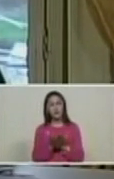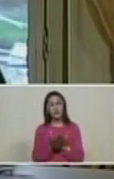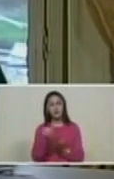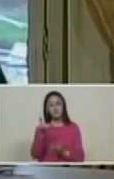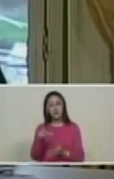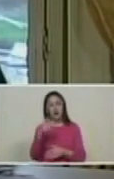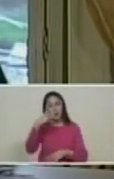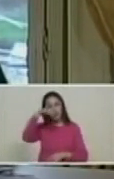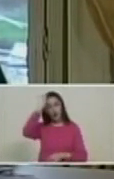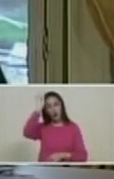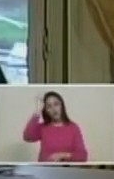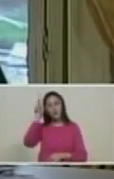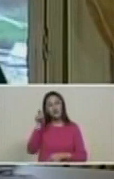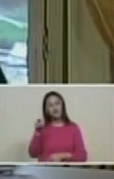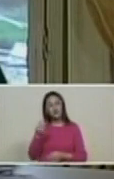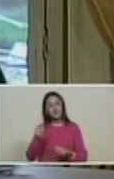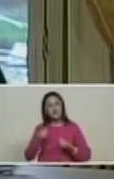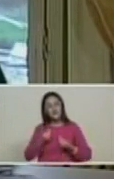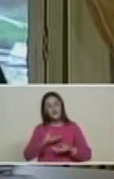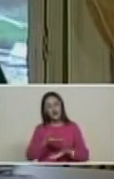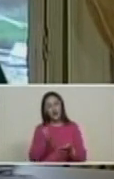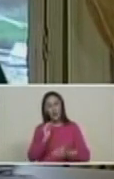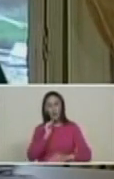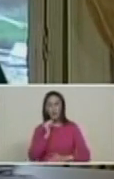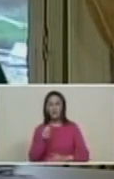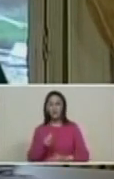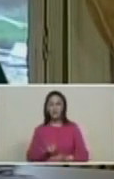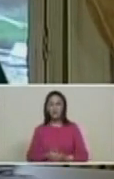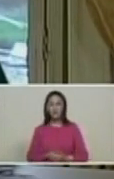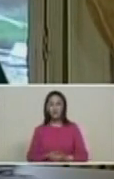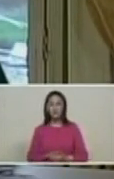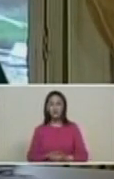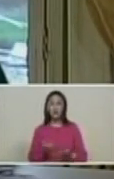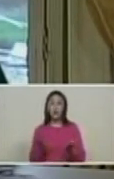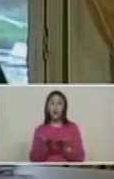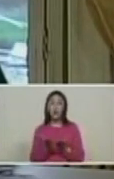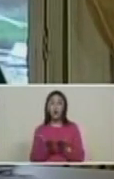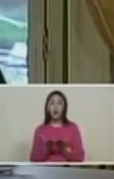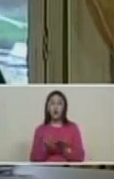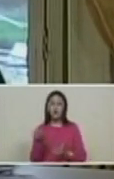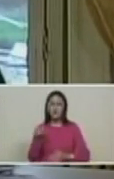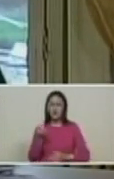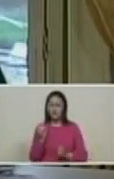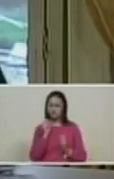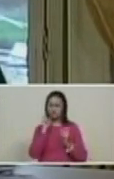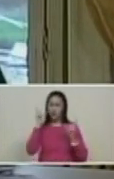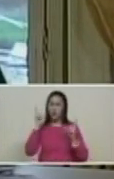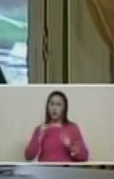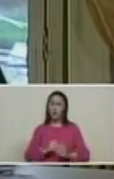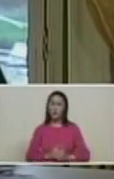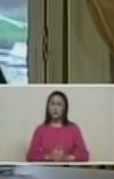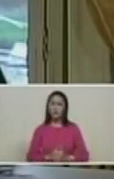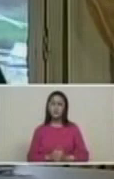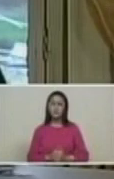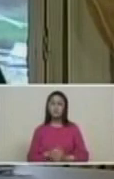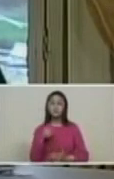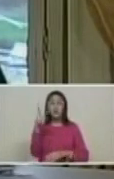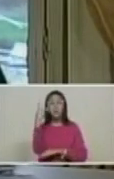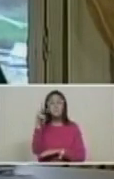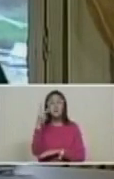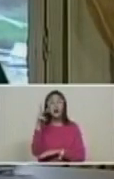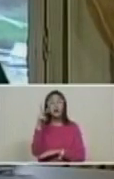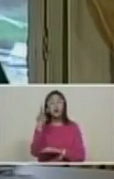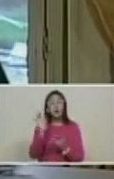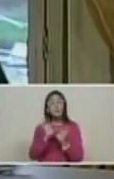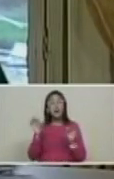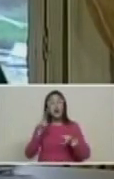Serra, para que Robert viva en la juventud. Es un complejo educativo verdaderamente impresionante. Allá en la parroquia Palo